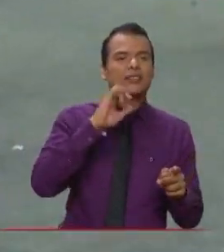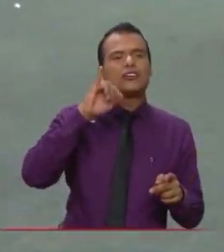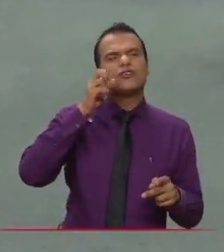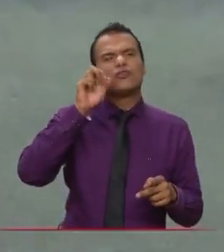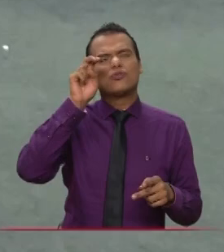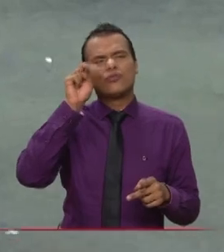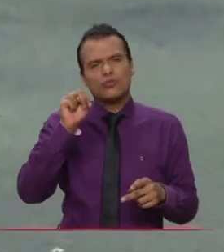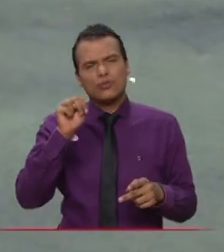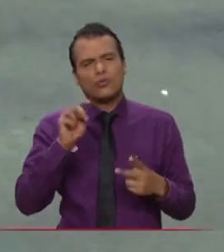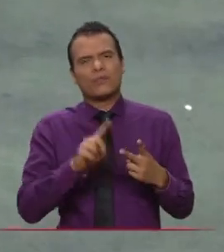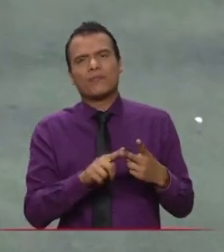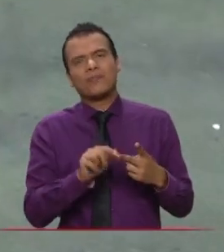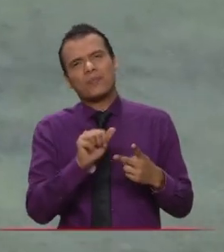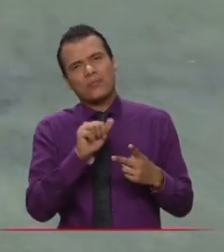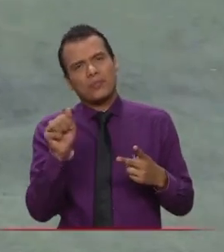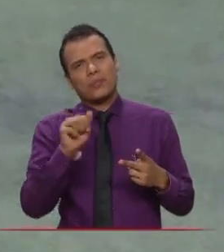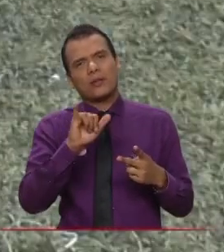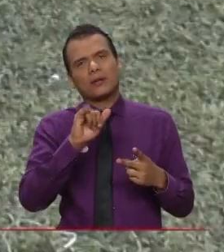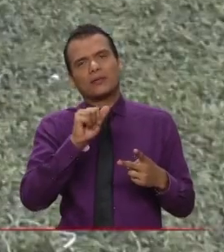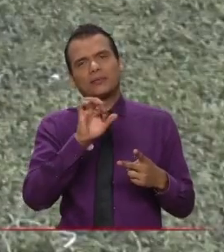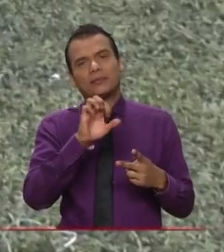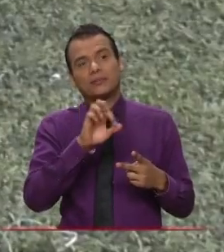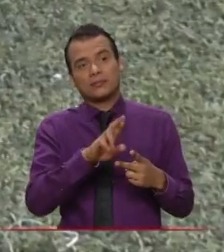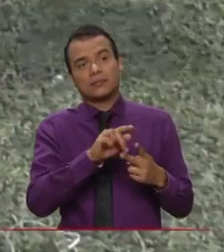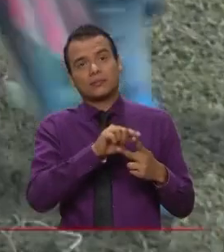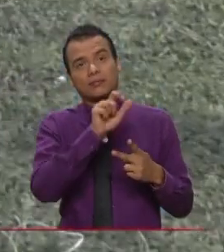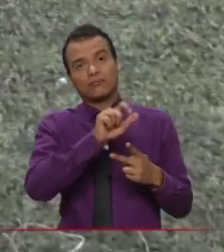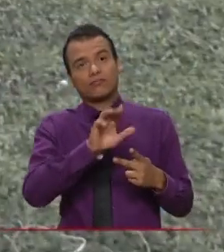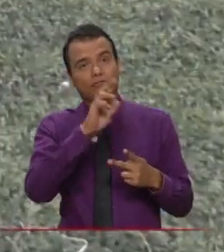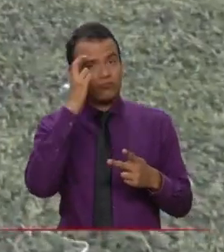Arias, Yasser Asprilla. ¡Sáquela!